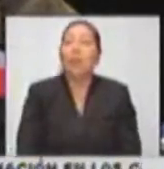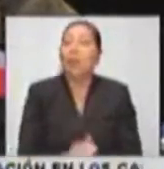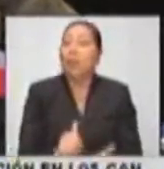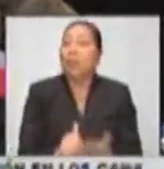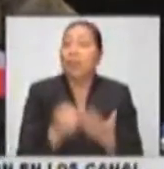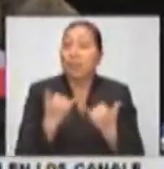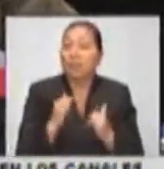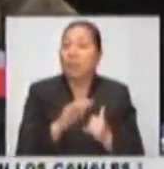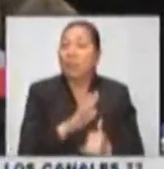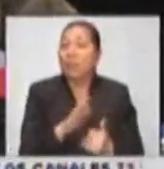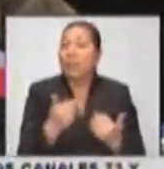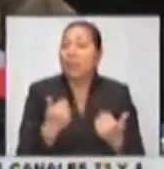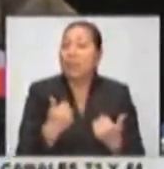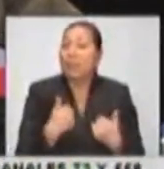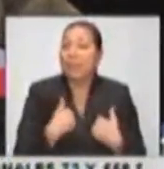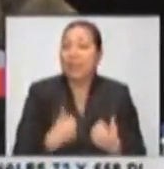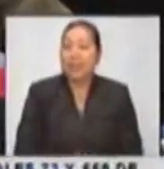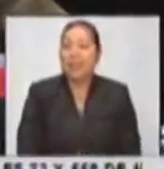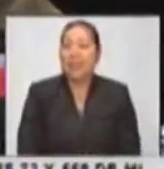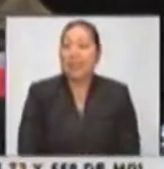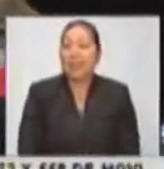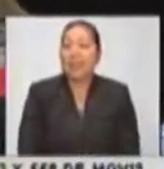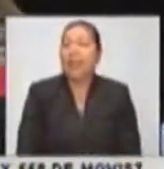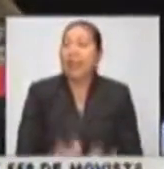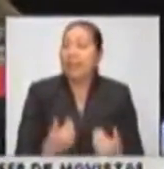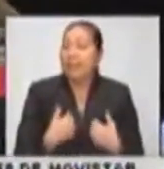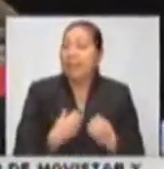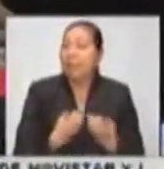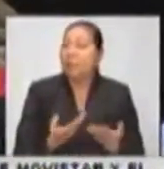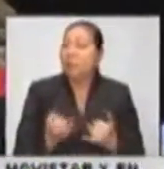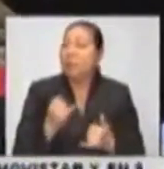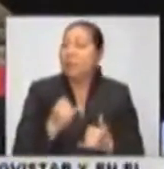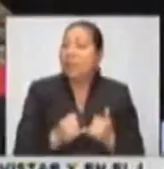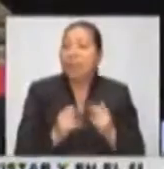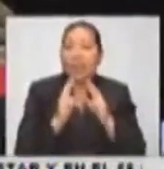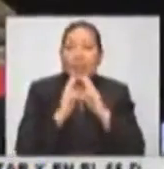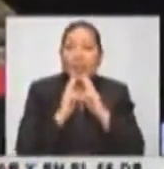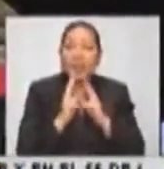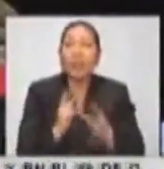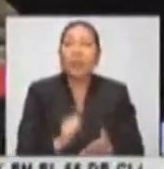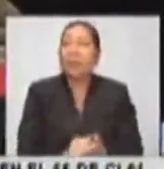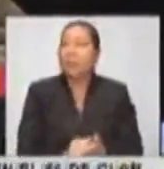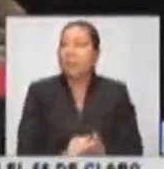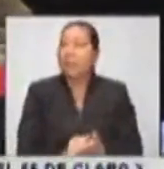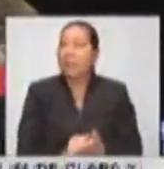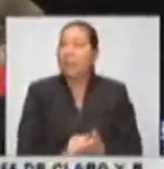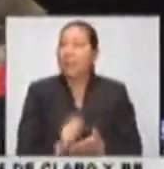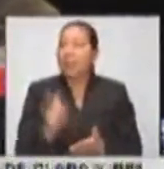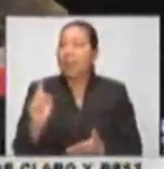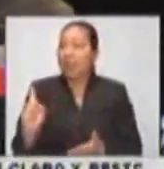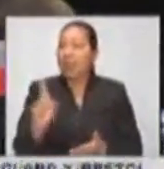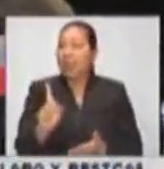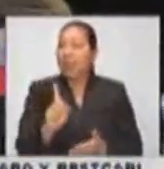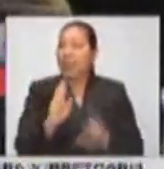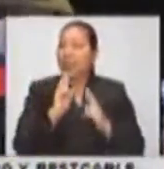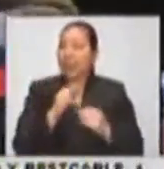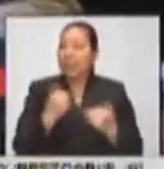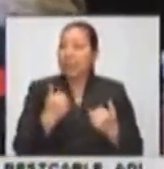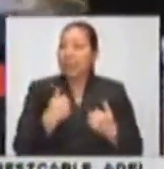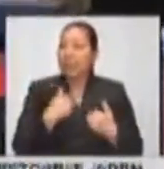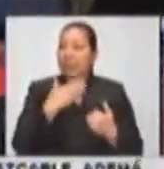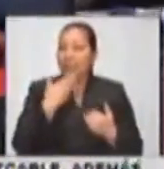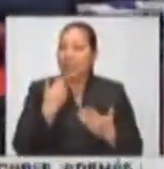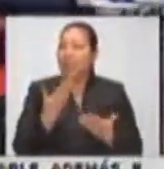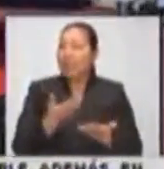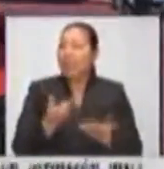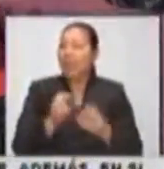los informes que ustedes tienen disponibles tienen muchas conclusiones y recomendaciones. Cada una de esas recomendaciones tiene que ser vuelta